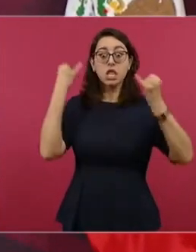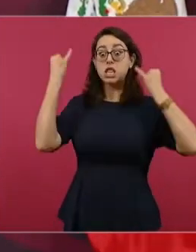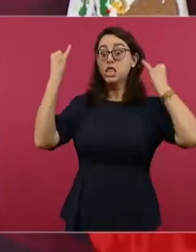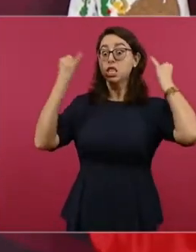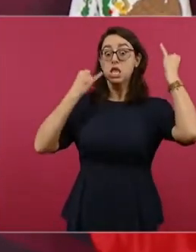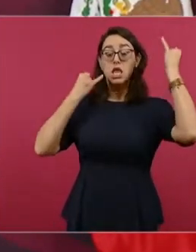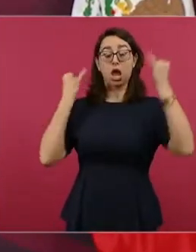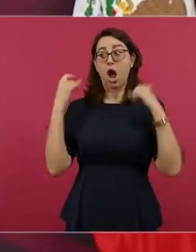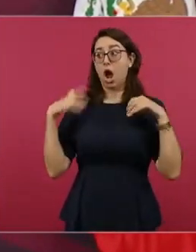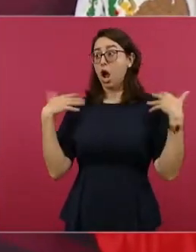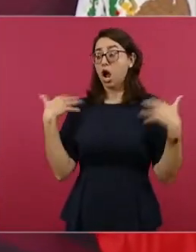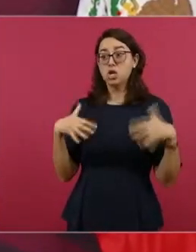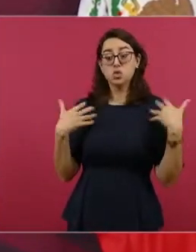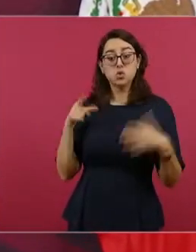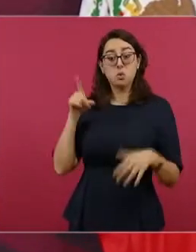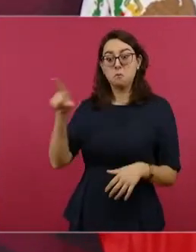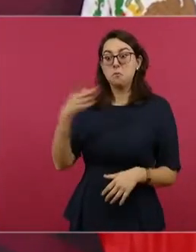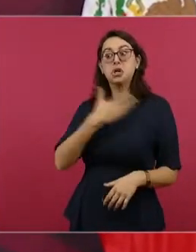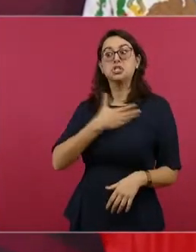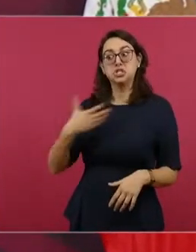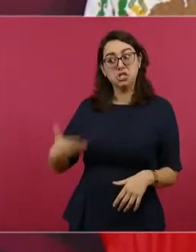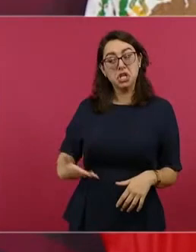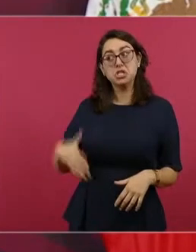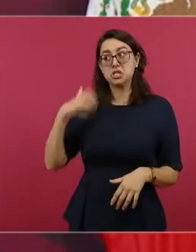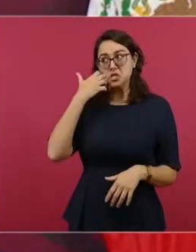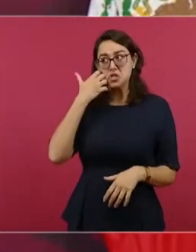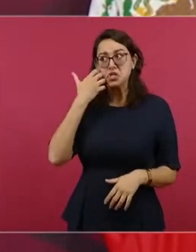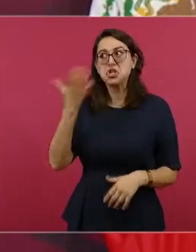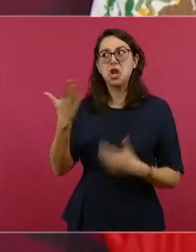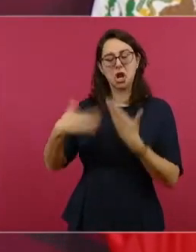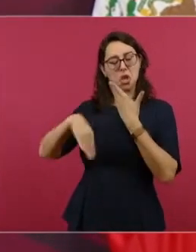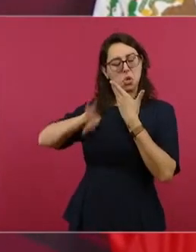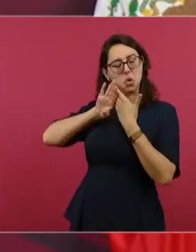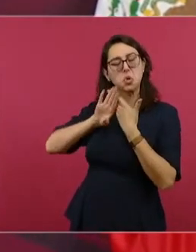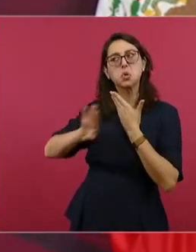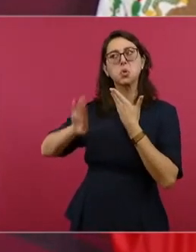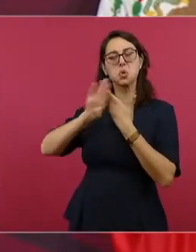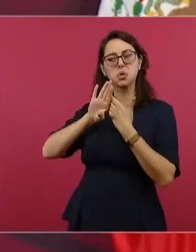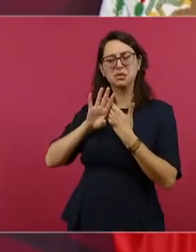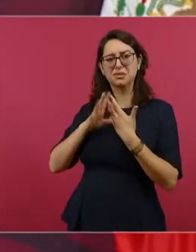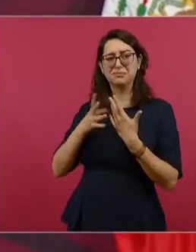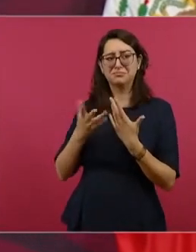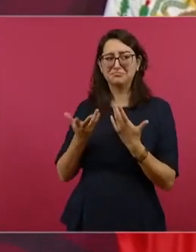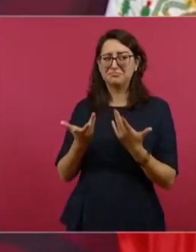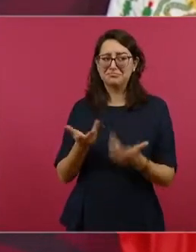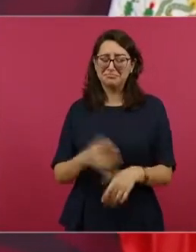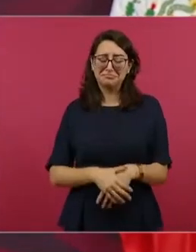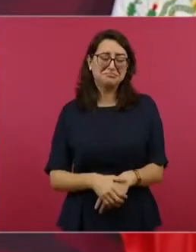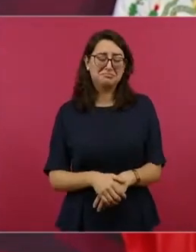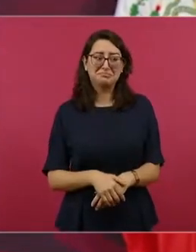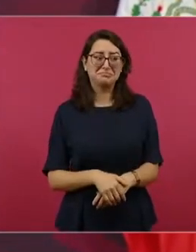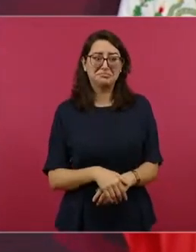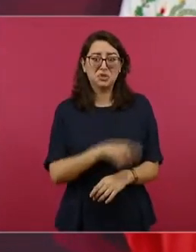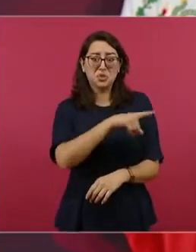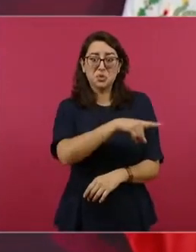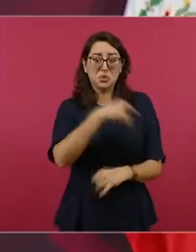producto de un coraje, ¿no?,